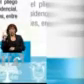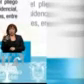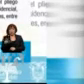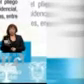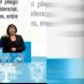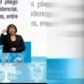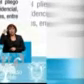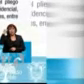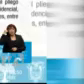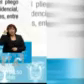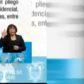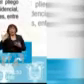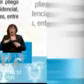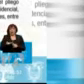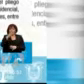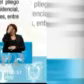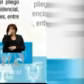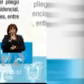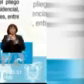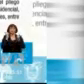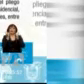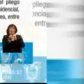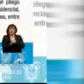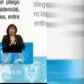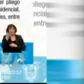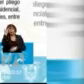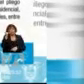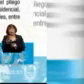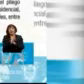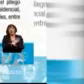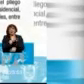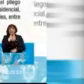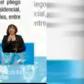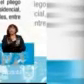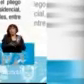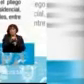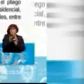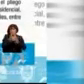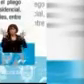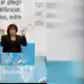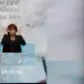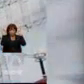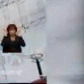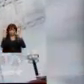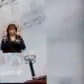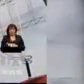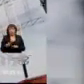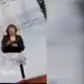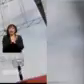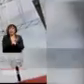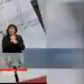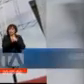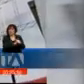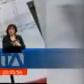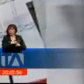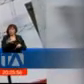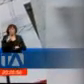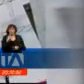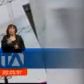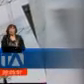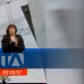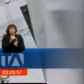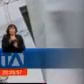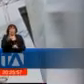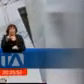dio marcha atrás a la decisión que poco antes la Agencia de Regulación y Control de Electricidad había defendido, asegurando que no existía un aumento, sino